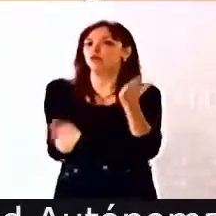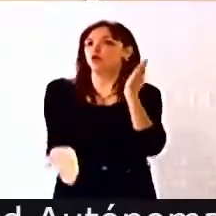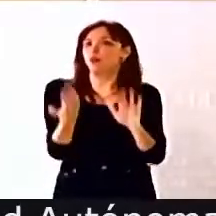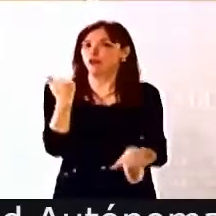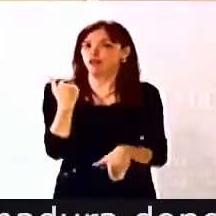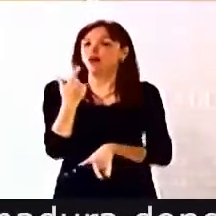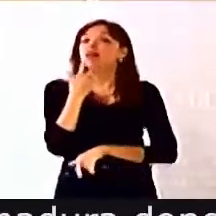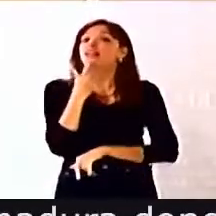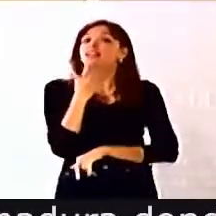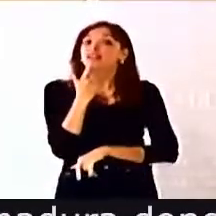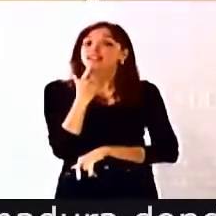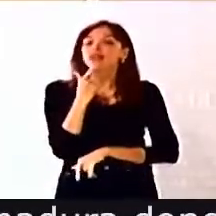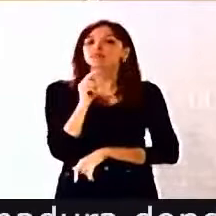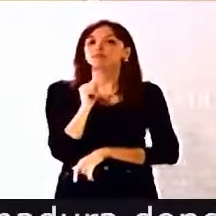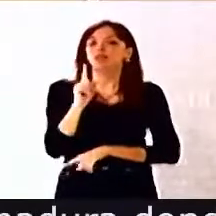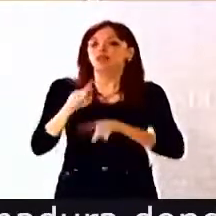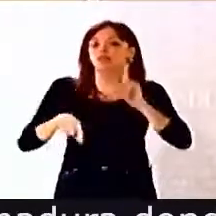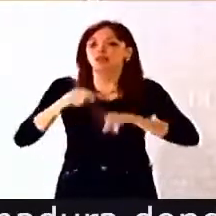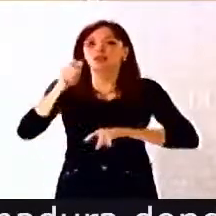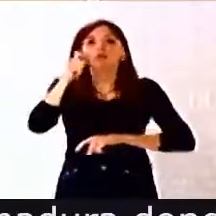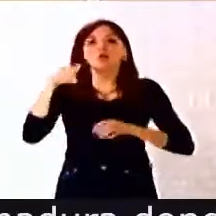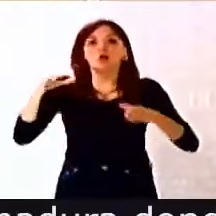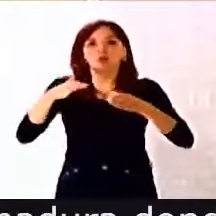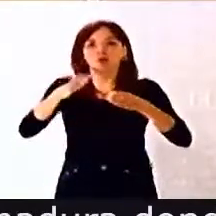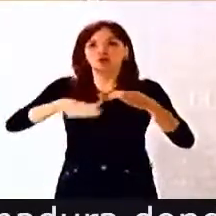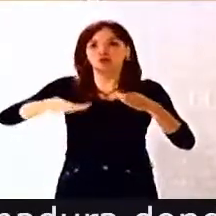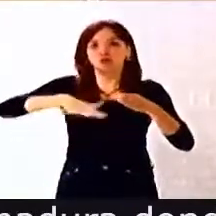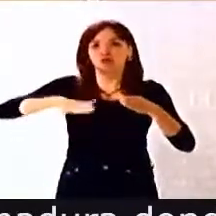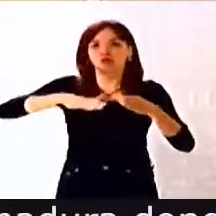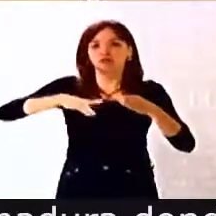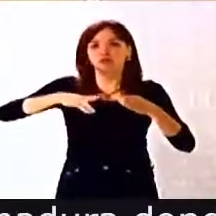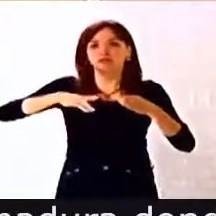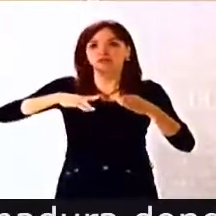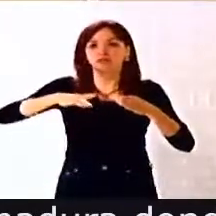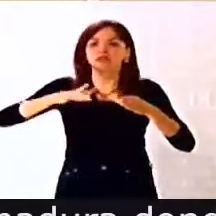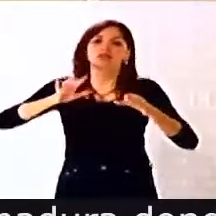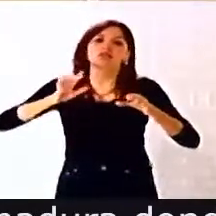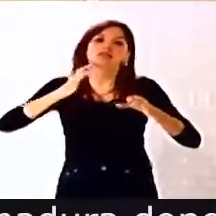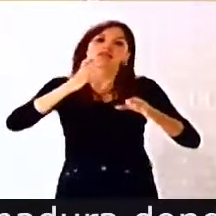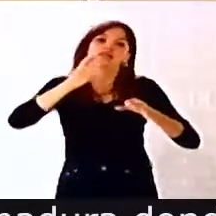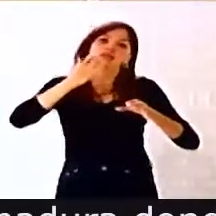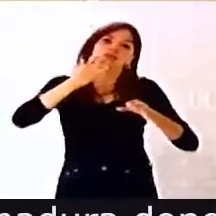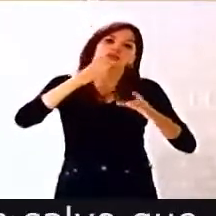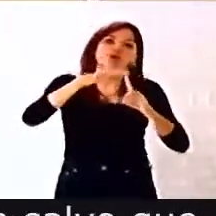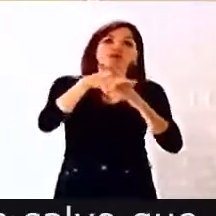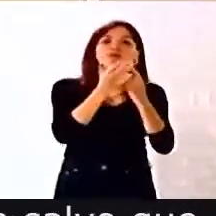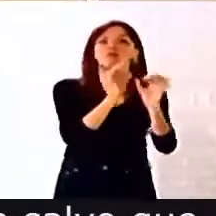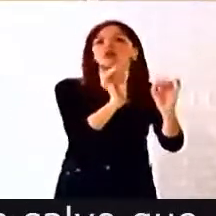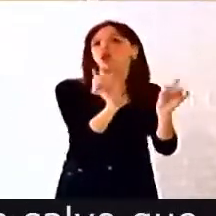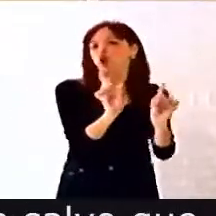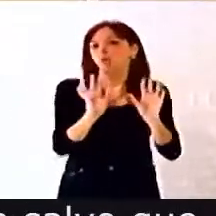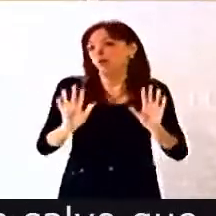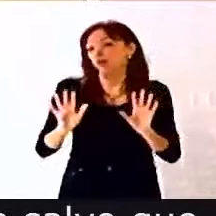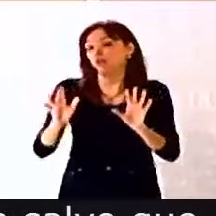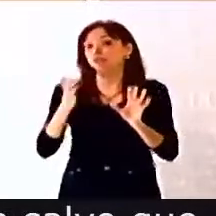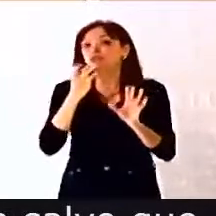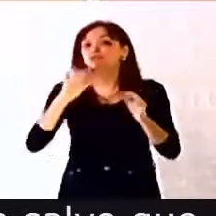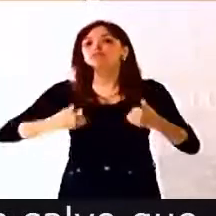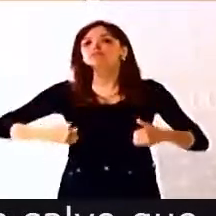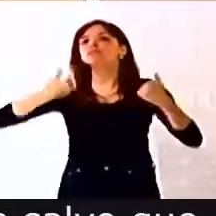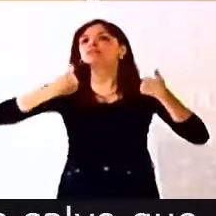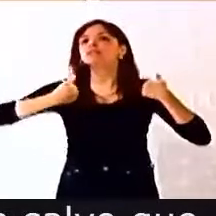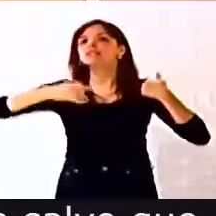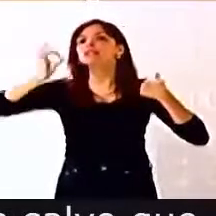en los núcleos de población son competencia, salvo que sean muy excepcionales, no de este consejero, sino de la propuesta que